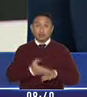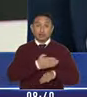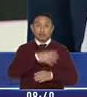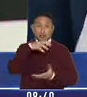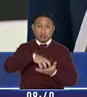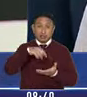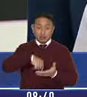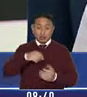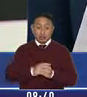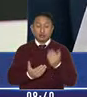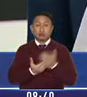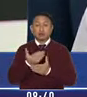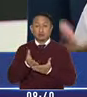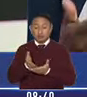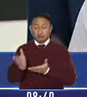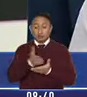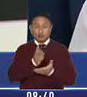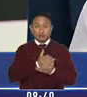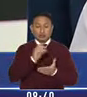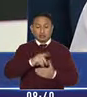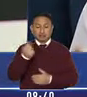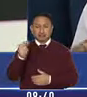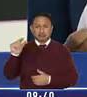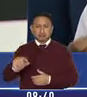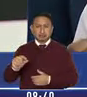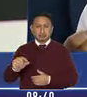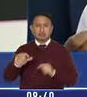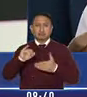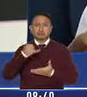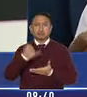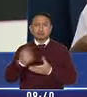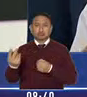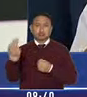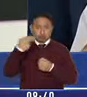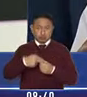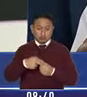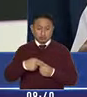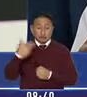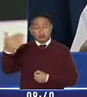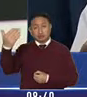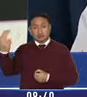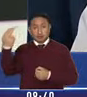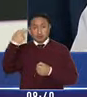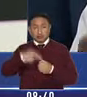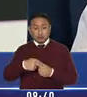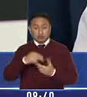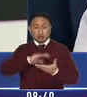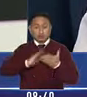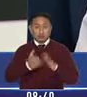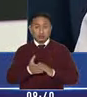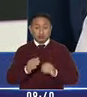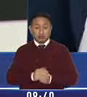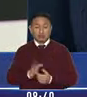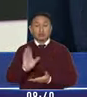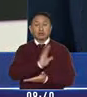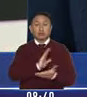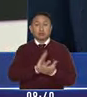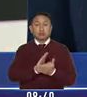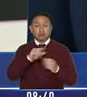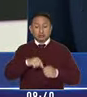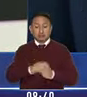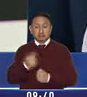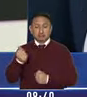Cayambe con pocos recursos, con participación de las juntas parroquiales, de las alcaldías, de las comunidades, de los barrios, con